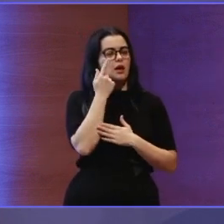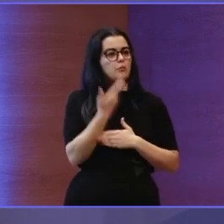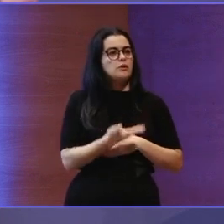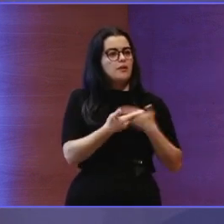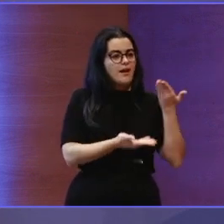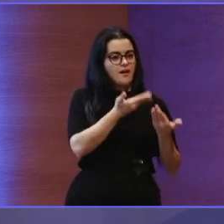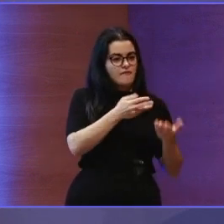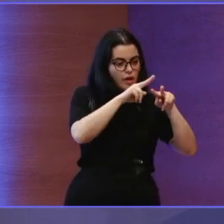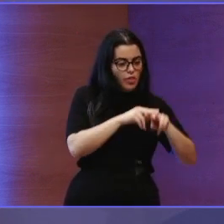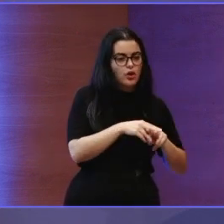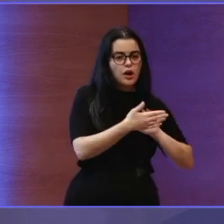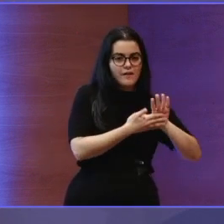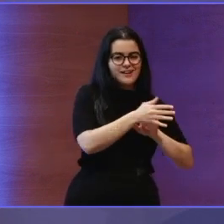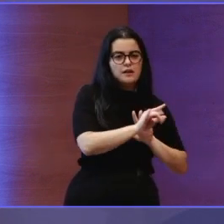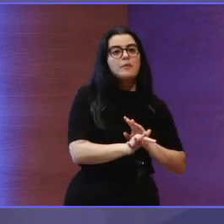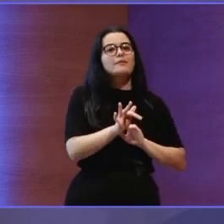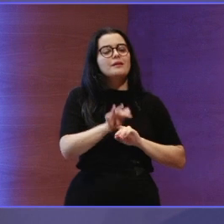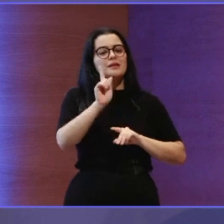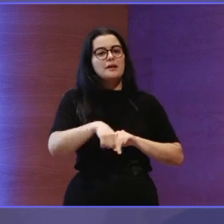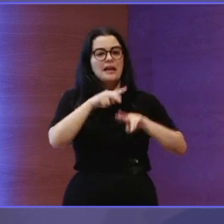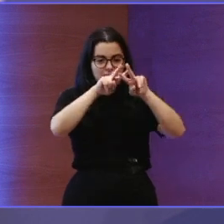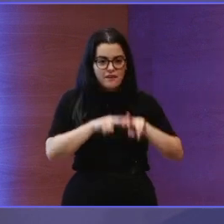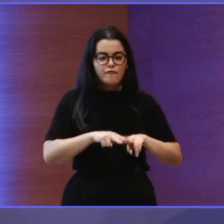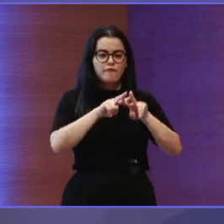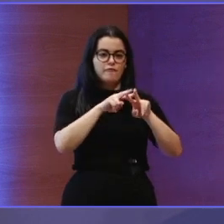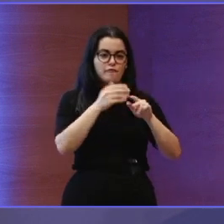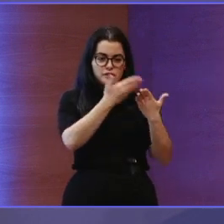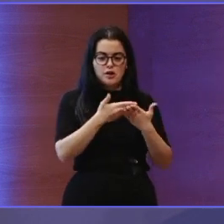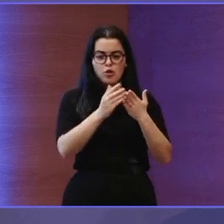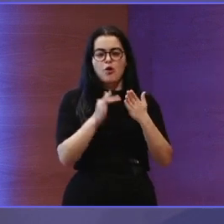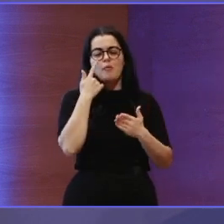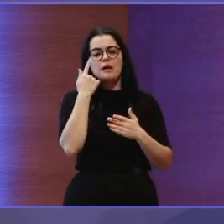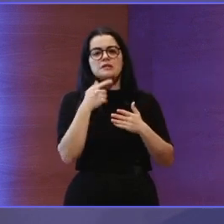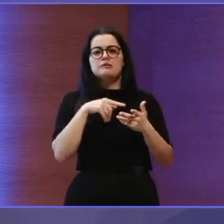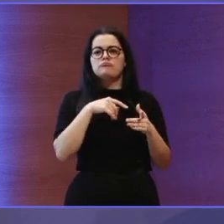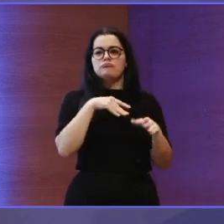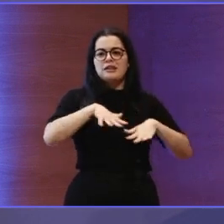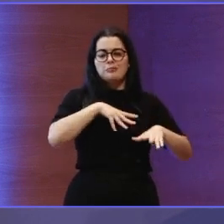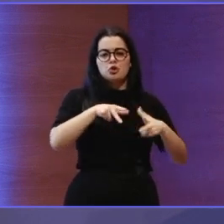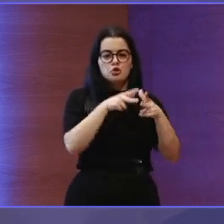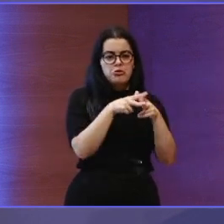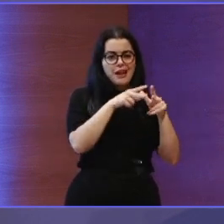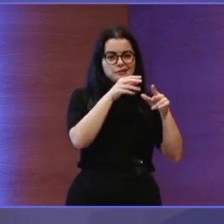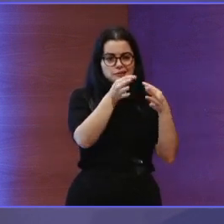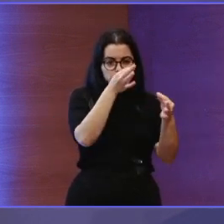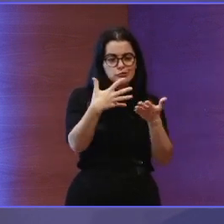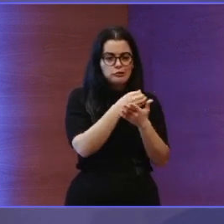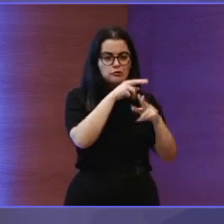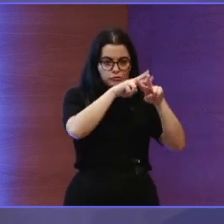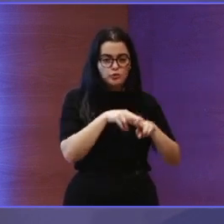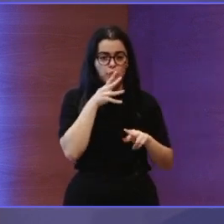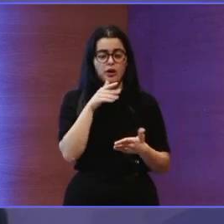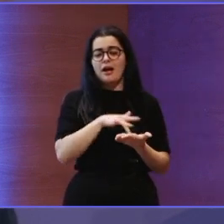también de investigación y tenemos que hablar de la medición de las de los fenómenos sociales de las dinámicas sociales yo creo que hay que construir una agenda de la